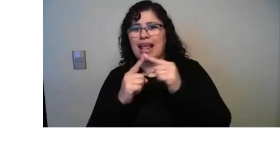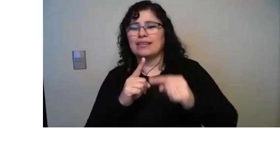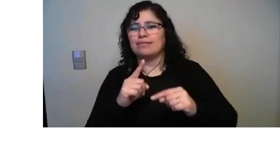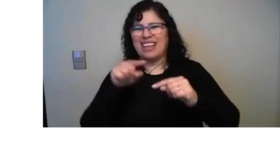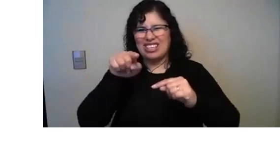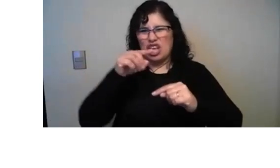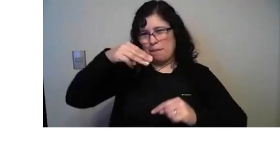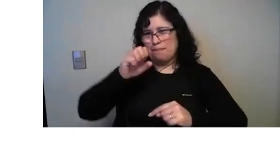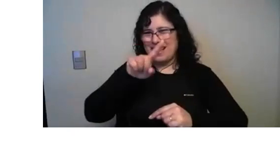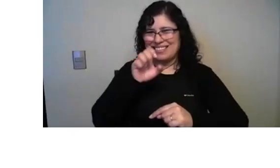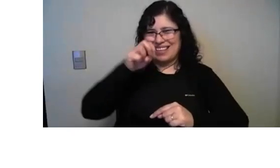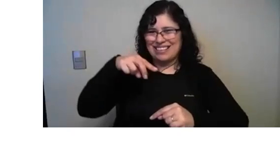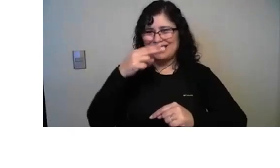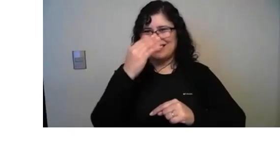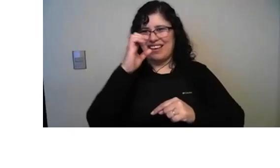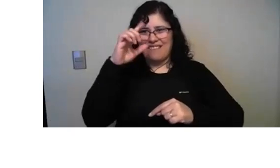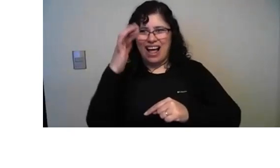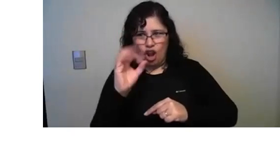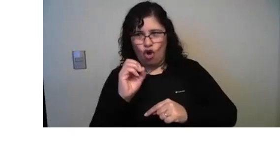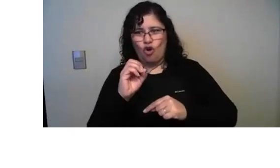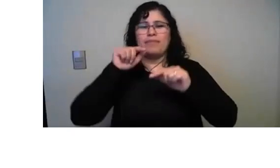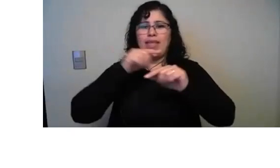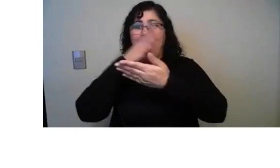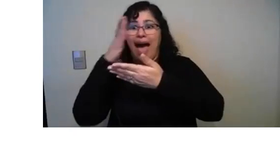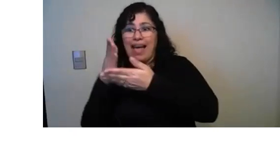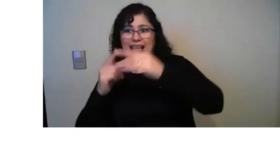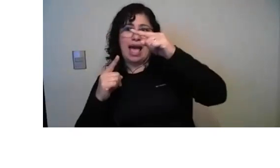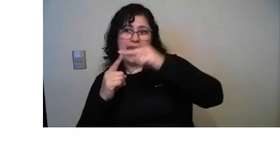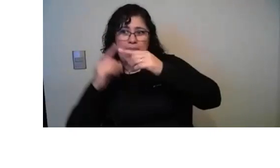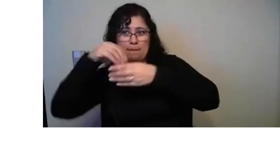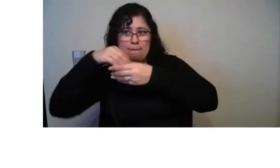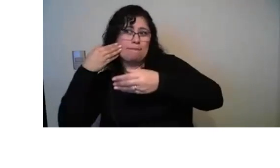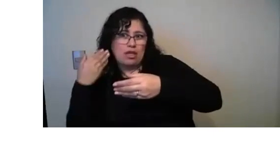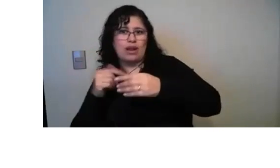mesencéfalo, hacia la médula espinal. Tiene origen en el mesencéfalo.